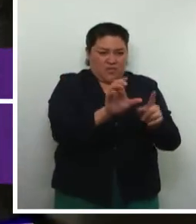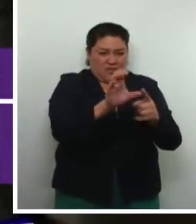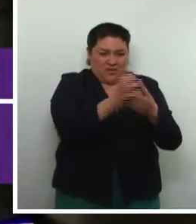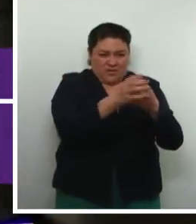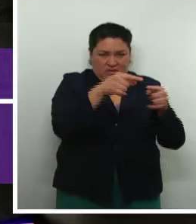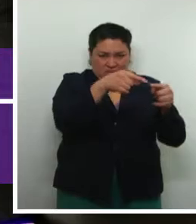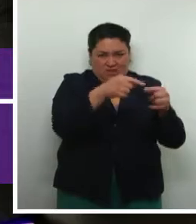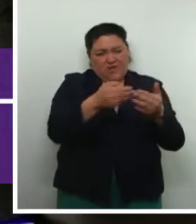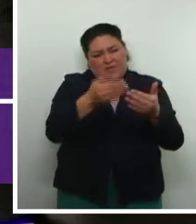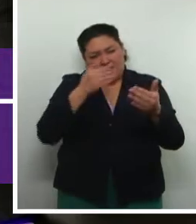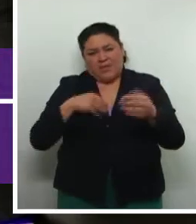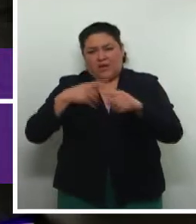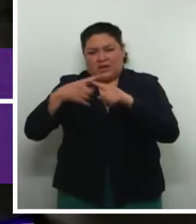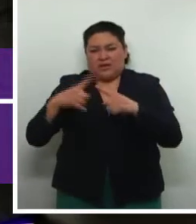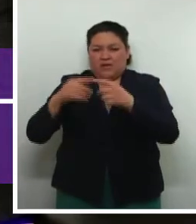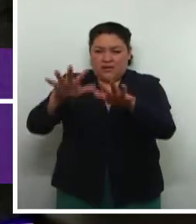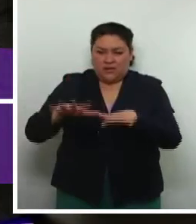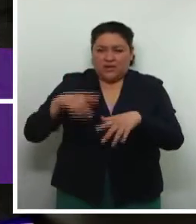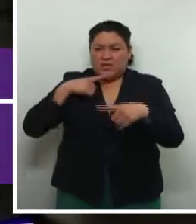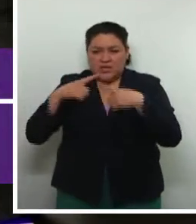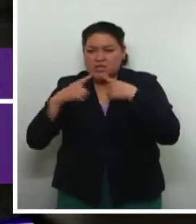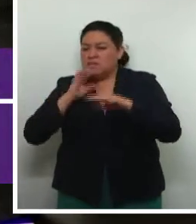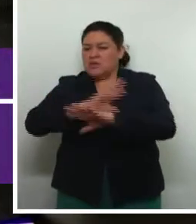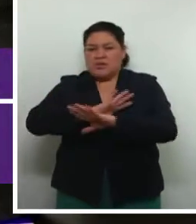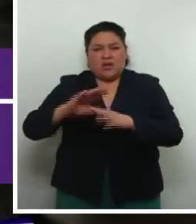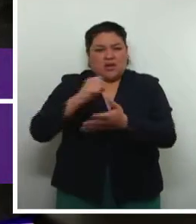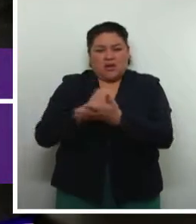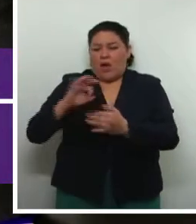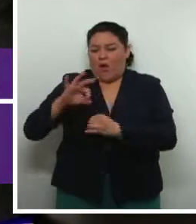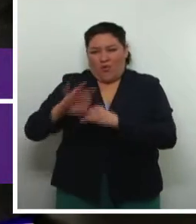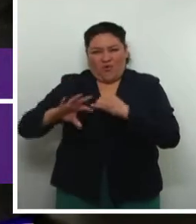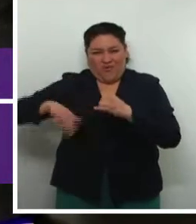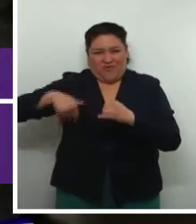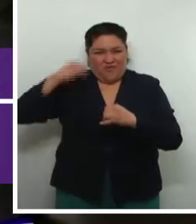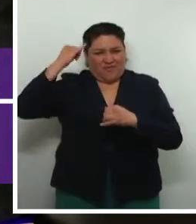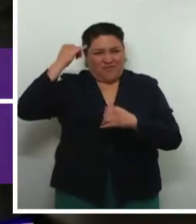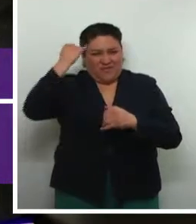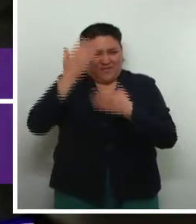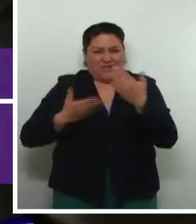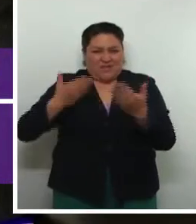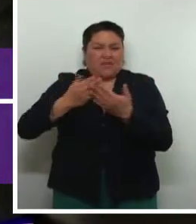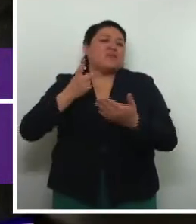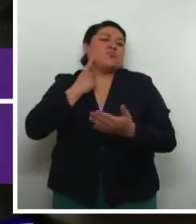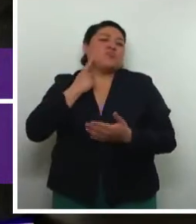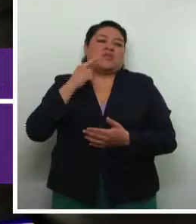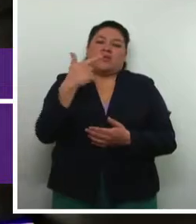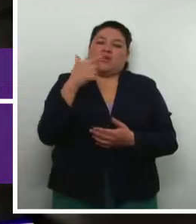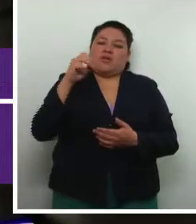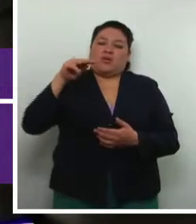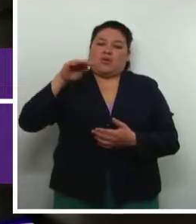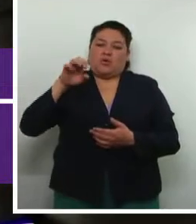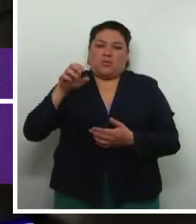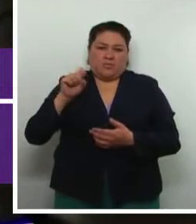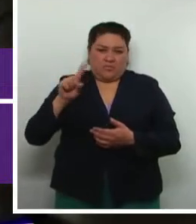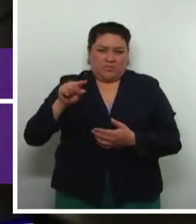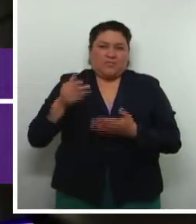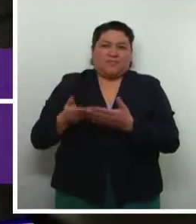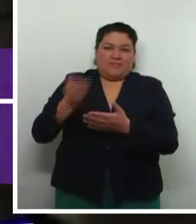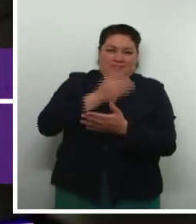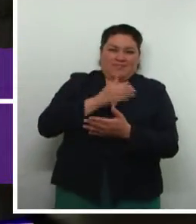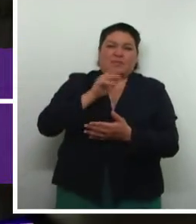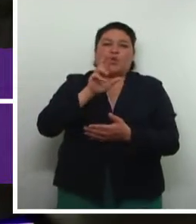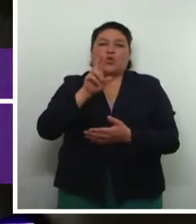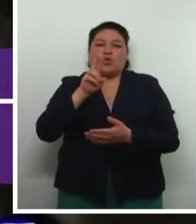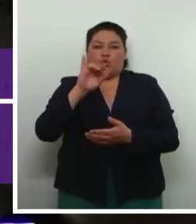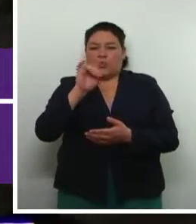otras que se realizaron en el Pleno, particularmente esta última de la diputada Gómez del Campo y la anterior de la diputada Ruiz